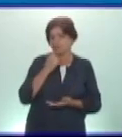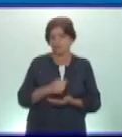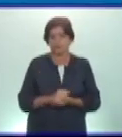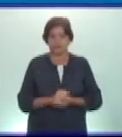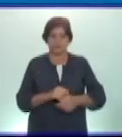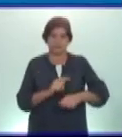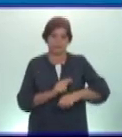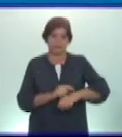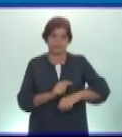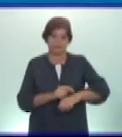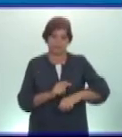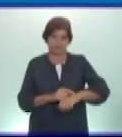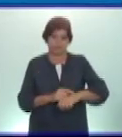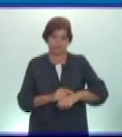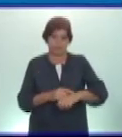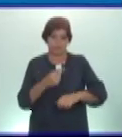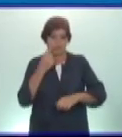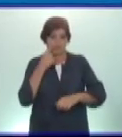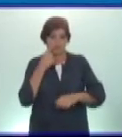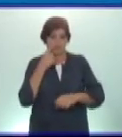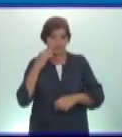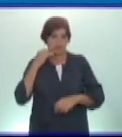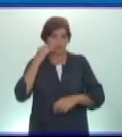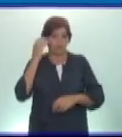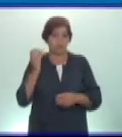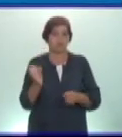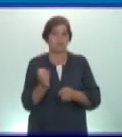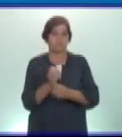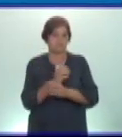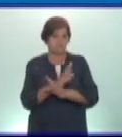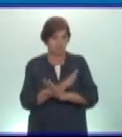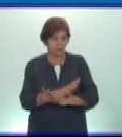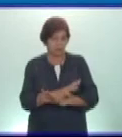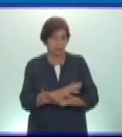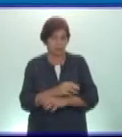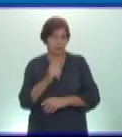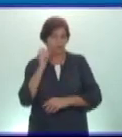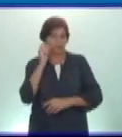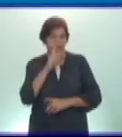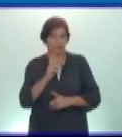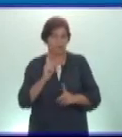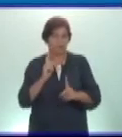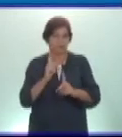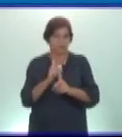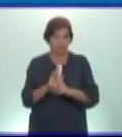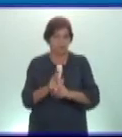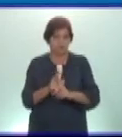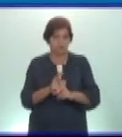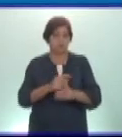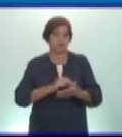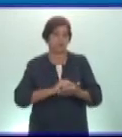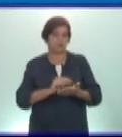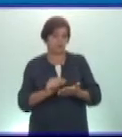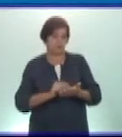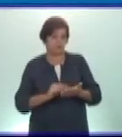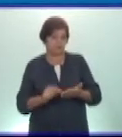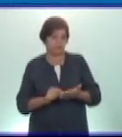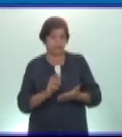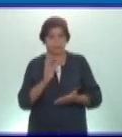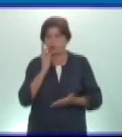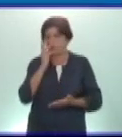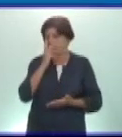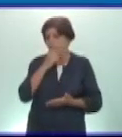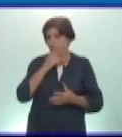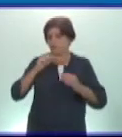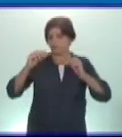está destacado en blanco y para que sean capaces posteriormente, cuando finalice el encuentro, de escribir un bello texto